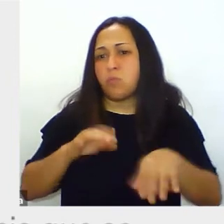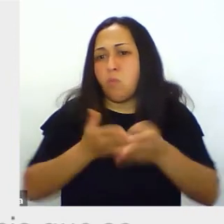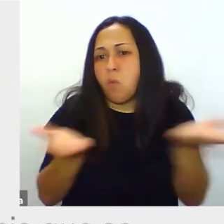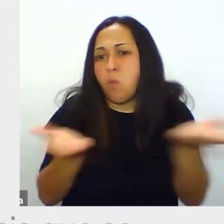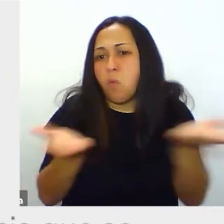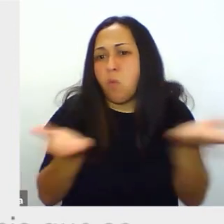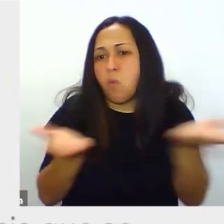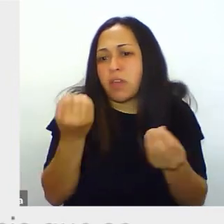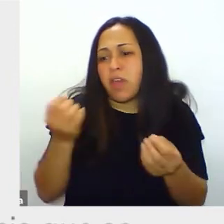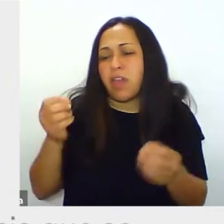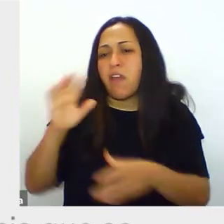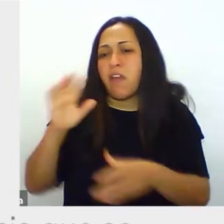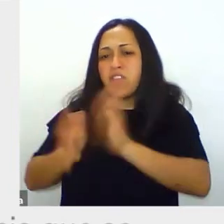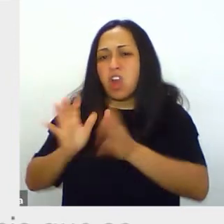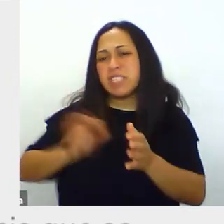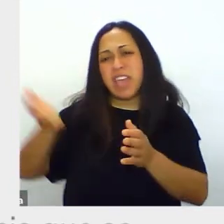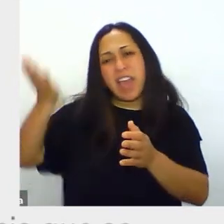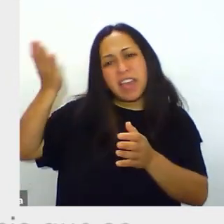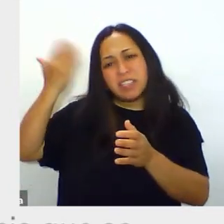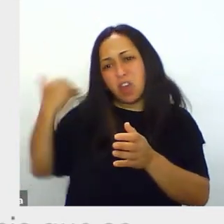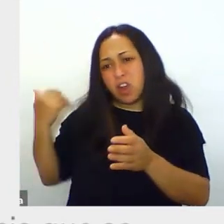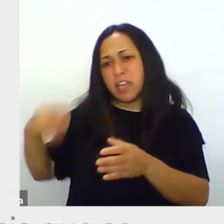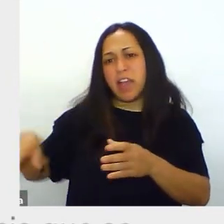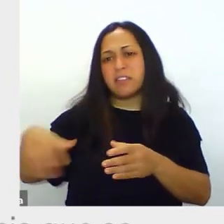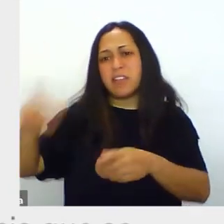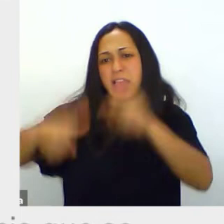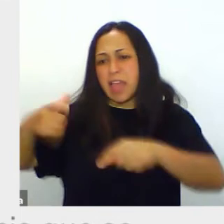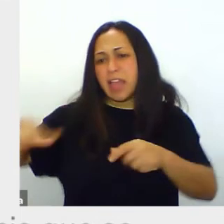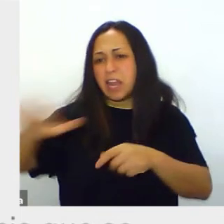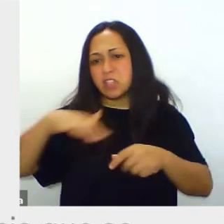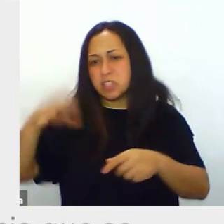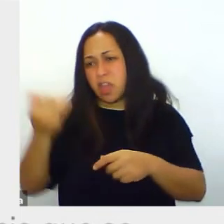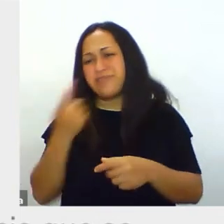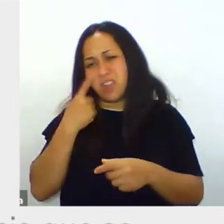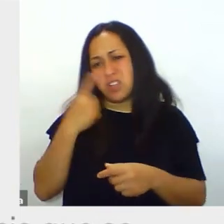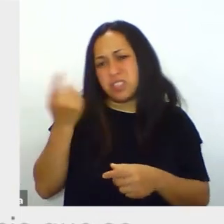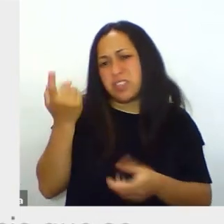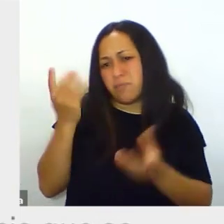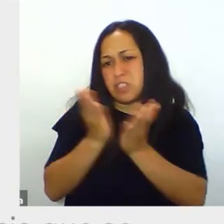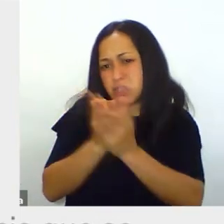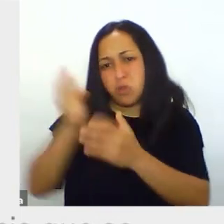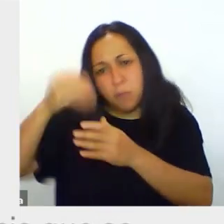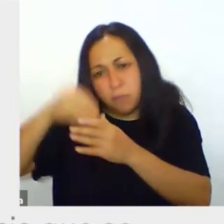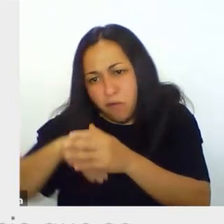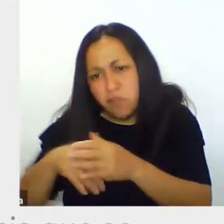las mujeres en la sociedad, que ya conocemos y que hemos estudiado de manera profunda.